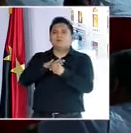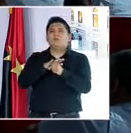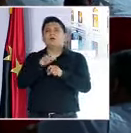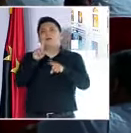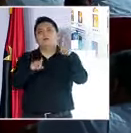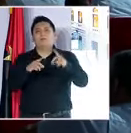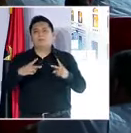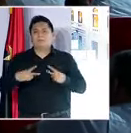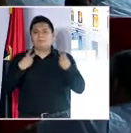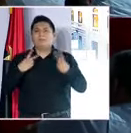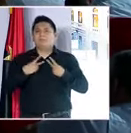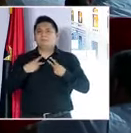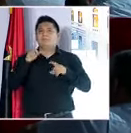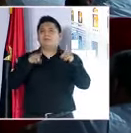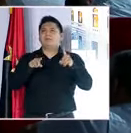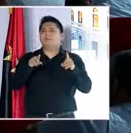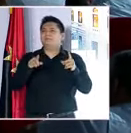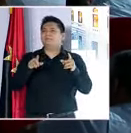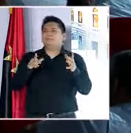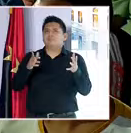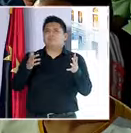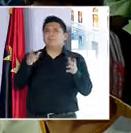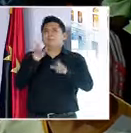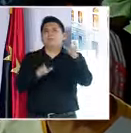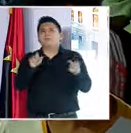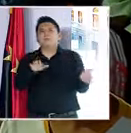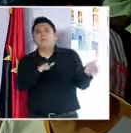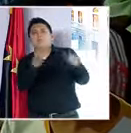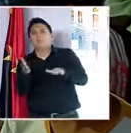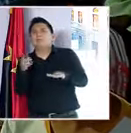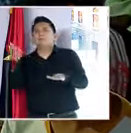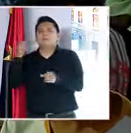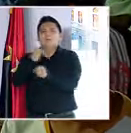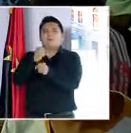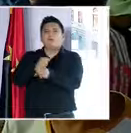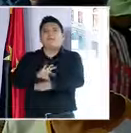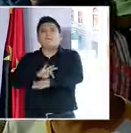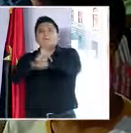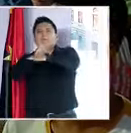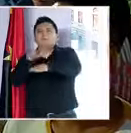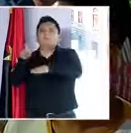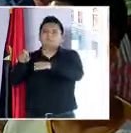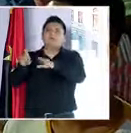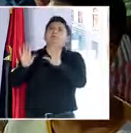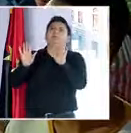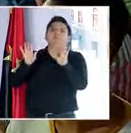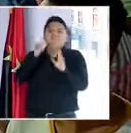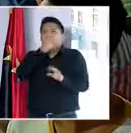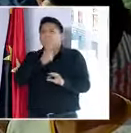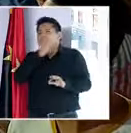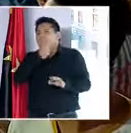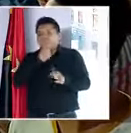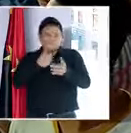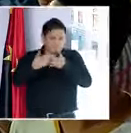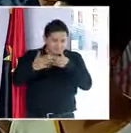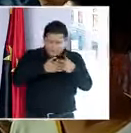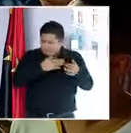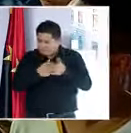del personal de la salud, que se entregaron para que hoy podamos, en